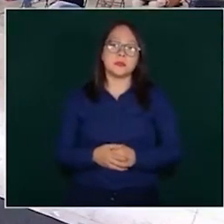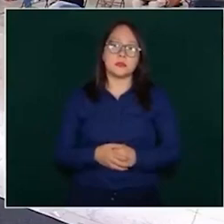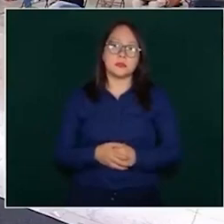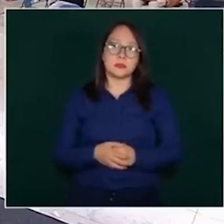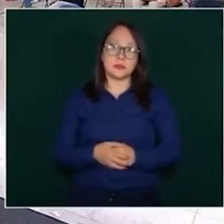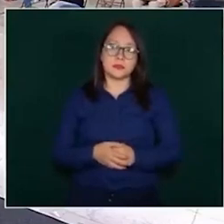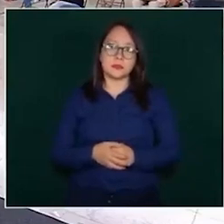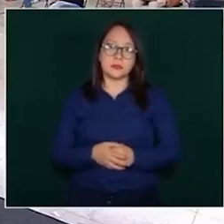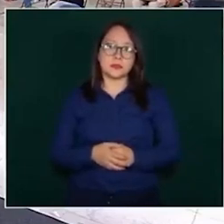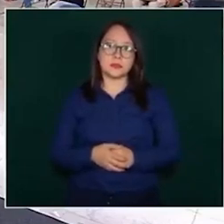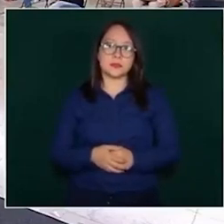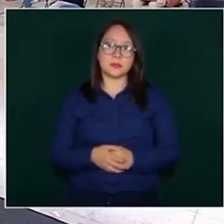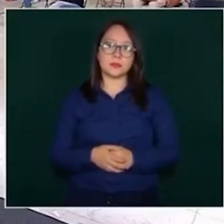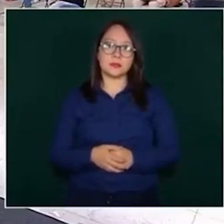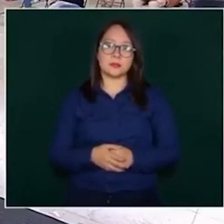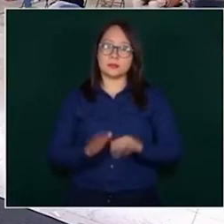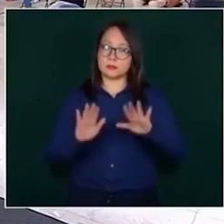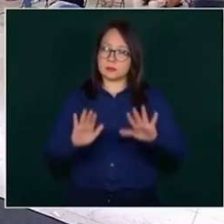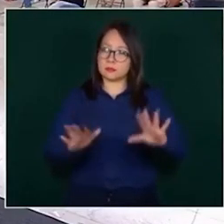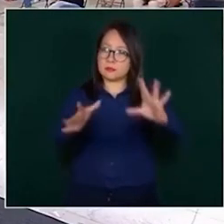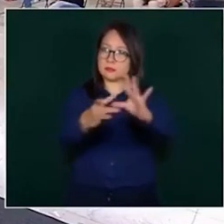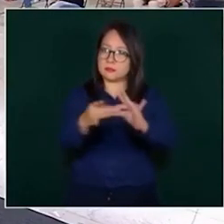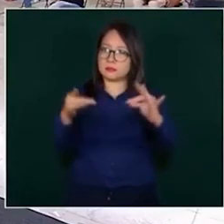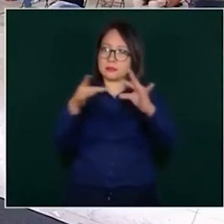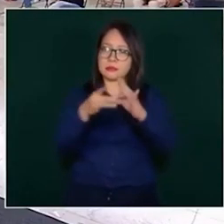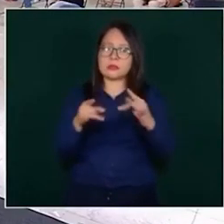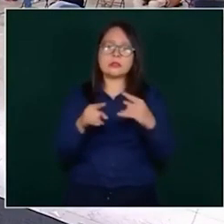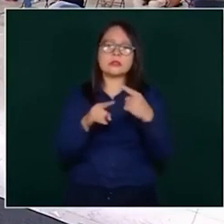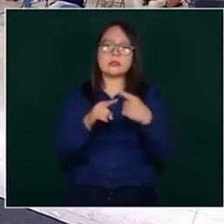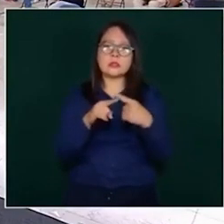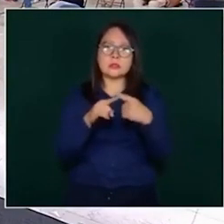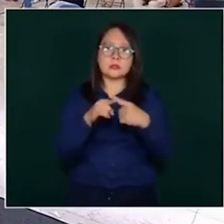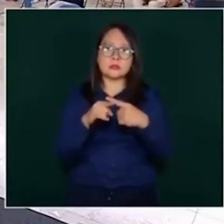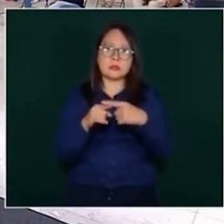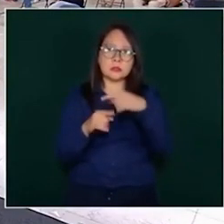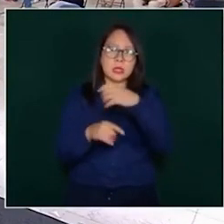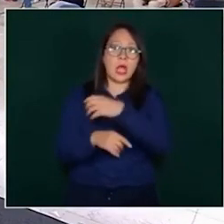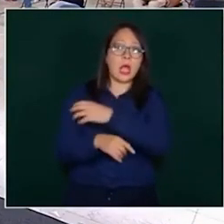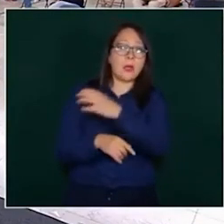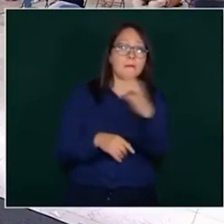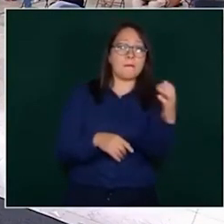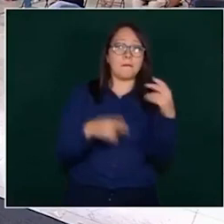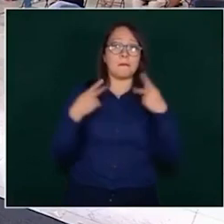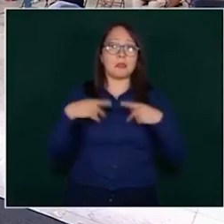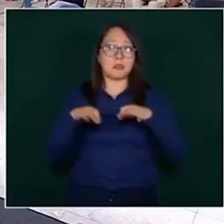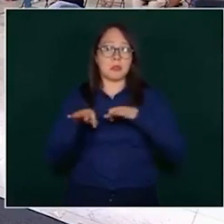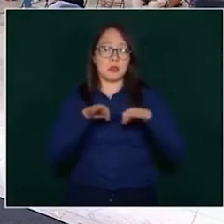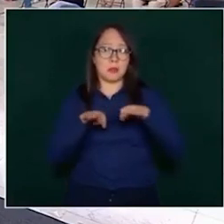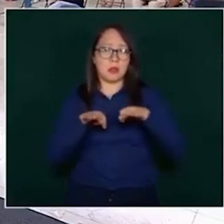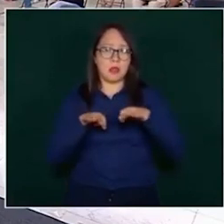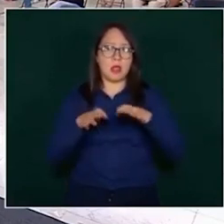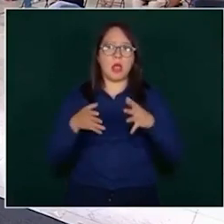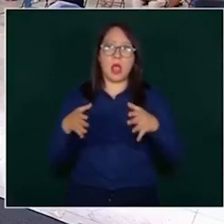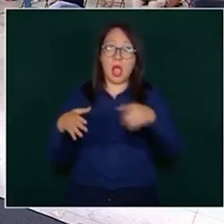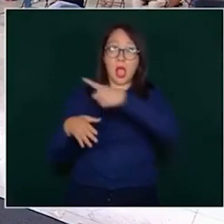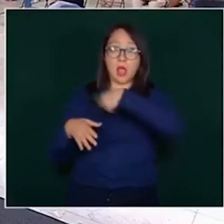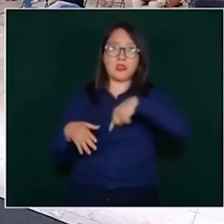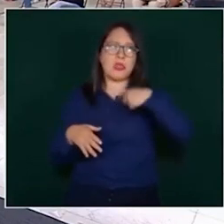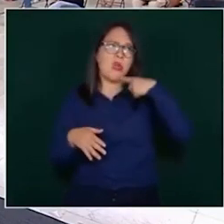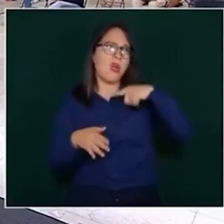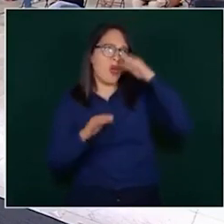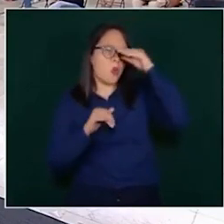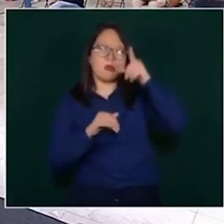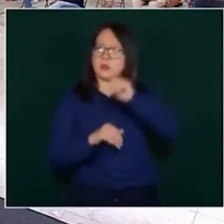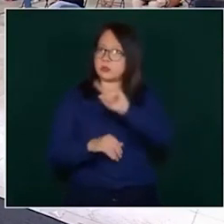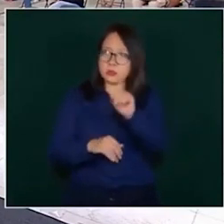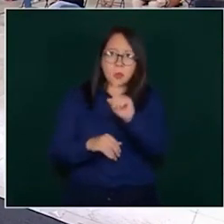Primero, no son los campesinos. Se hicieron consultas. La mayoría de la gente, la inmensa